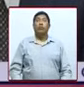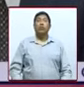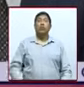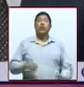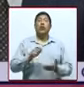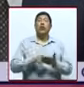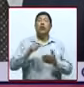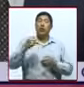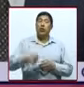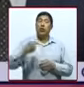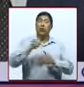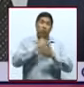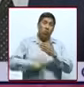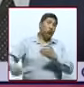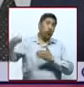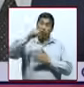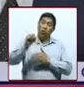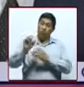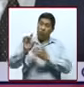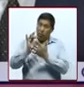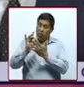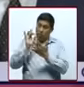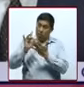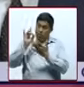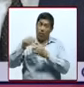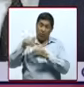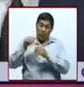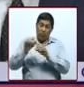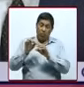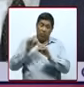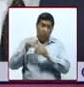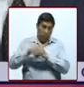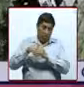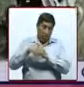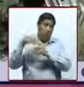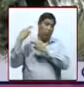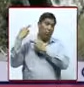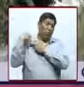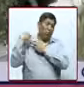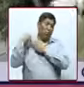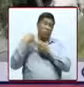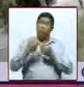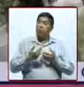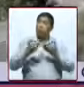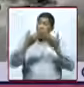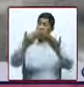El Tribunal Supremo Electoral presentará el proyecto de ley pertinente.